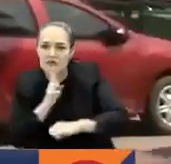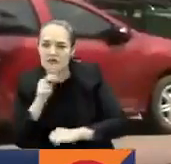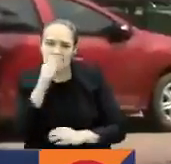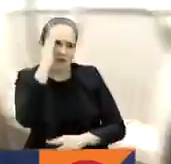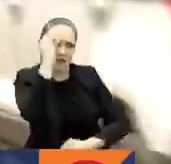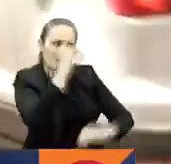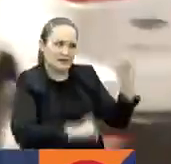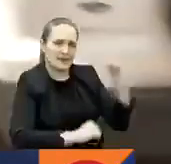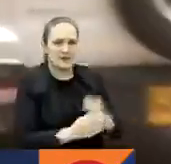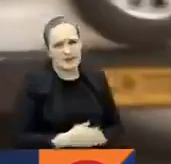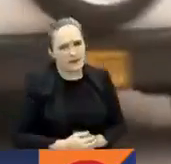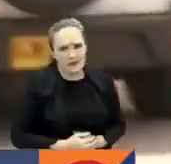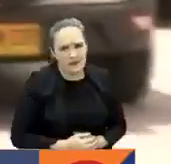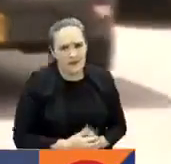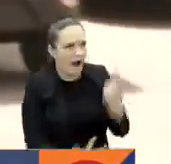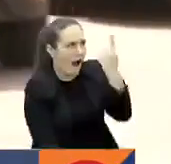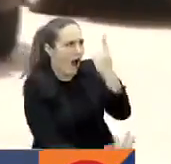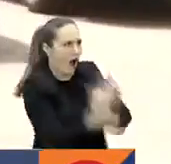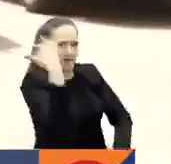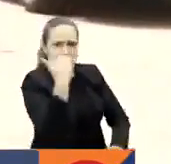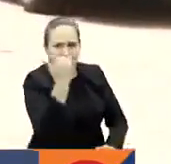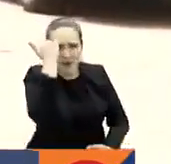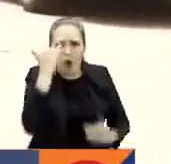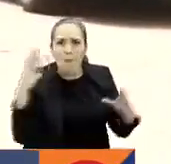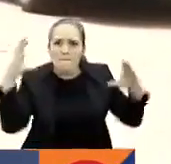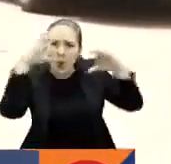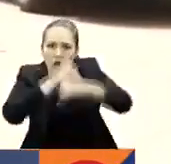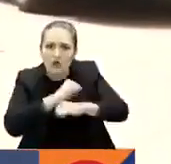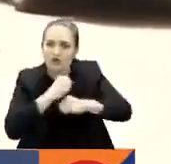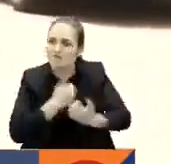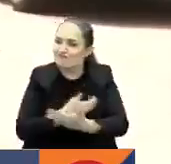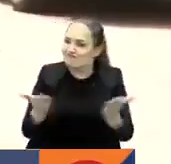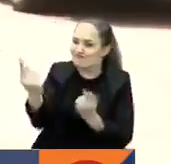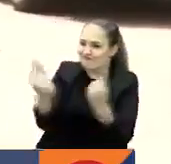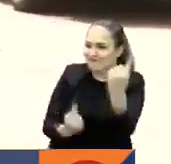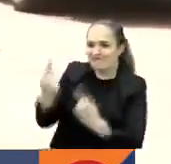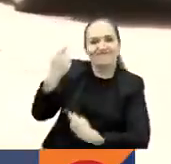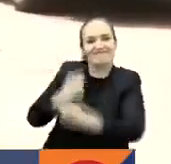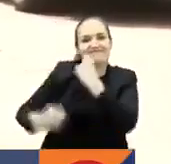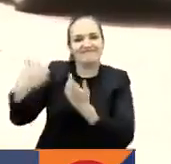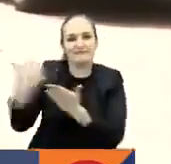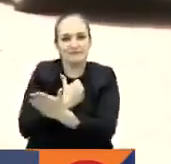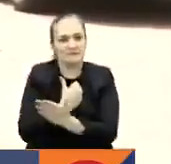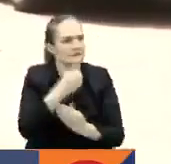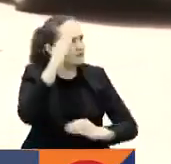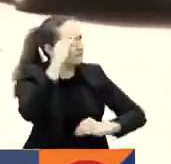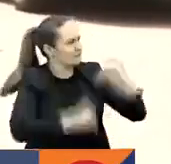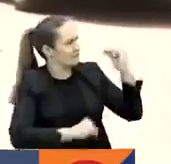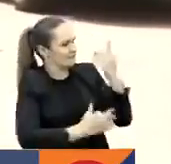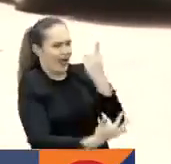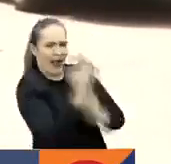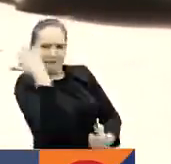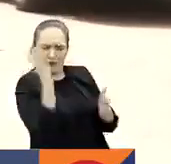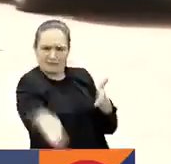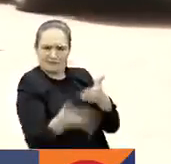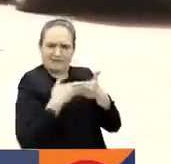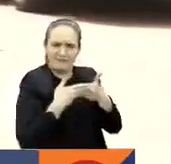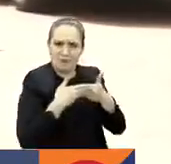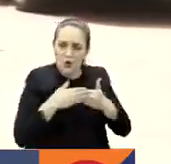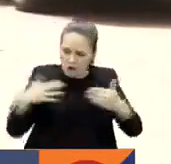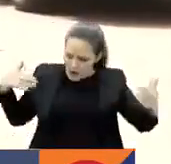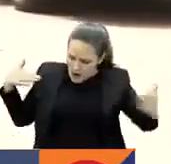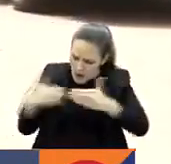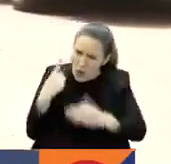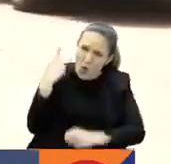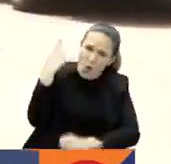La afectación para el sector nocturno en este momentico es total. Estas medidas no las entendemos cuando ya llevamos un año con